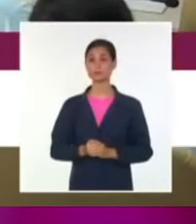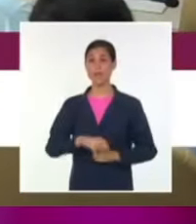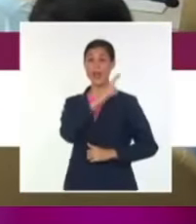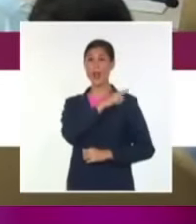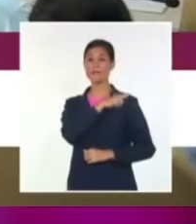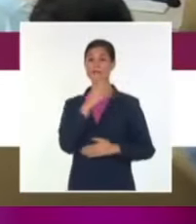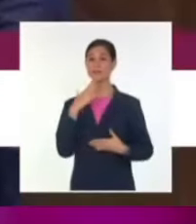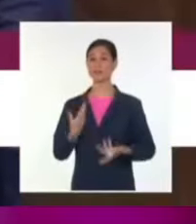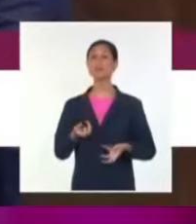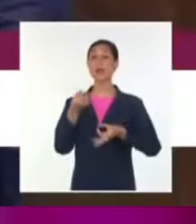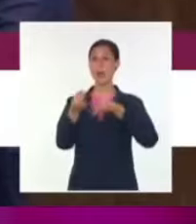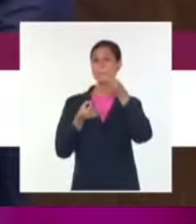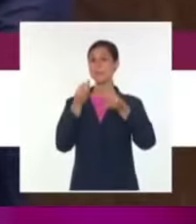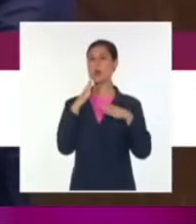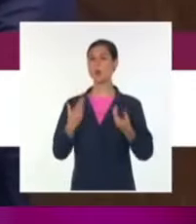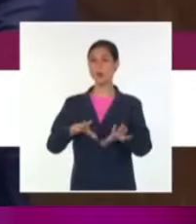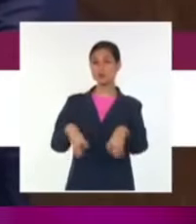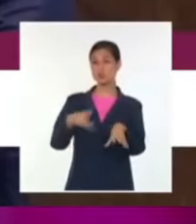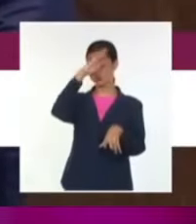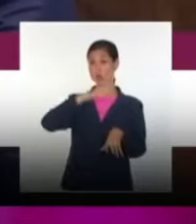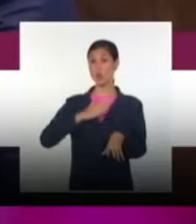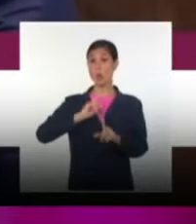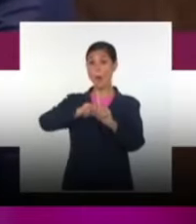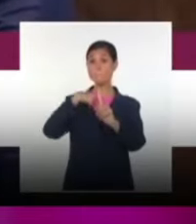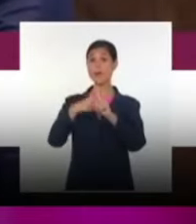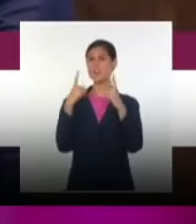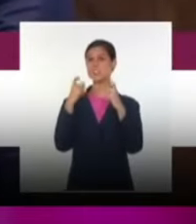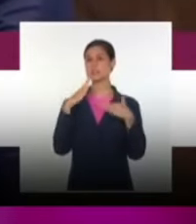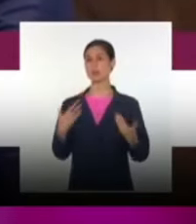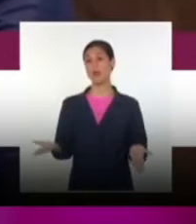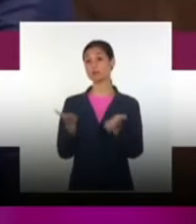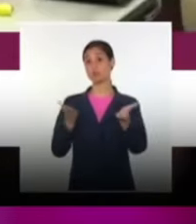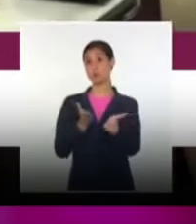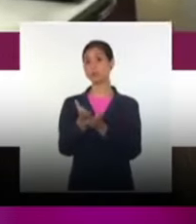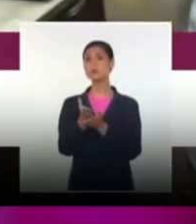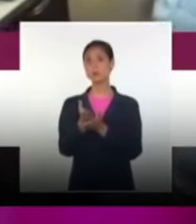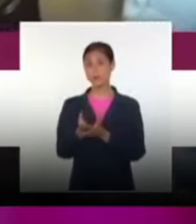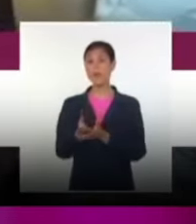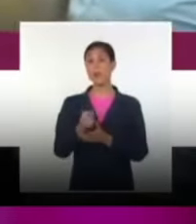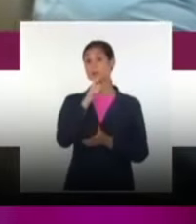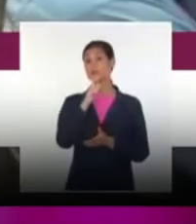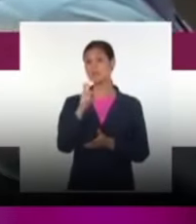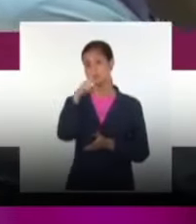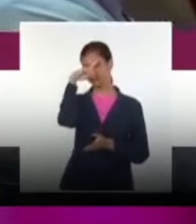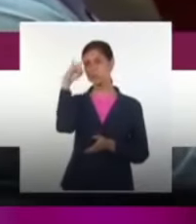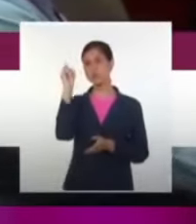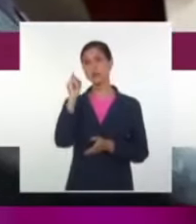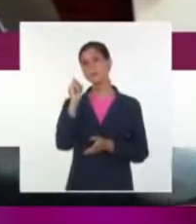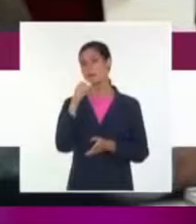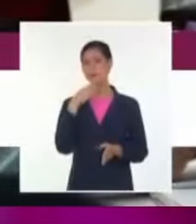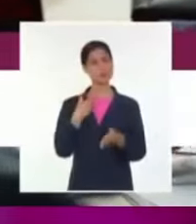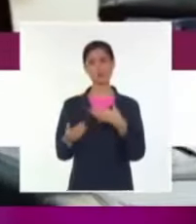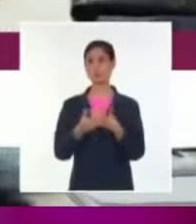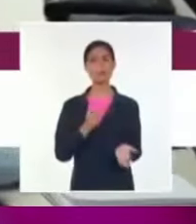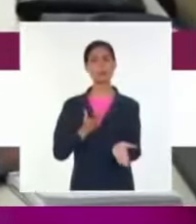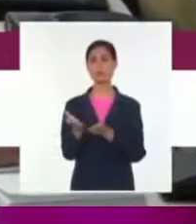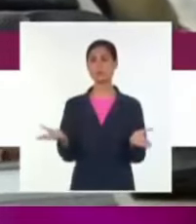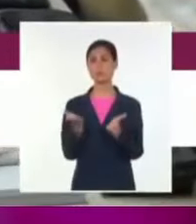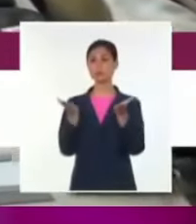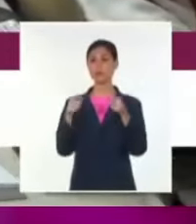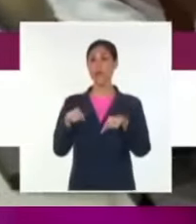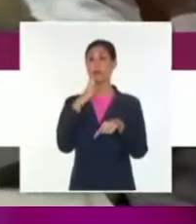a la complejidad de los tiempos actuales y la necesidad de avanzar a pesar de las dificultades. Dale, avanza tú, dijo que vamos. las palabras de quienes intervinieron muestran las